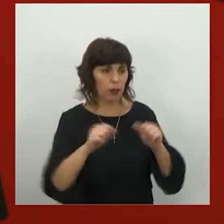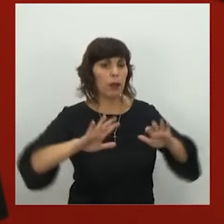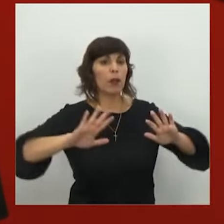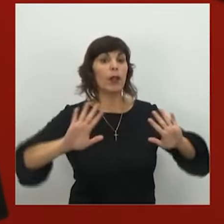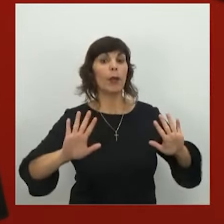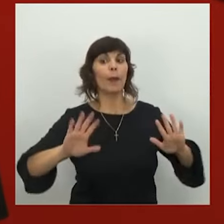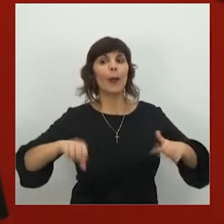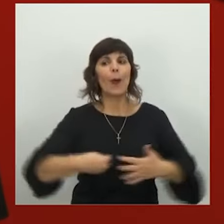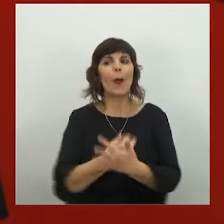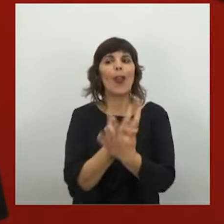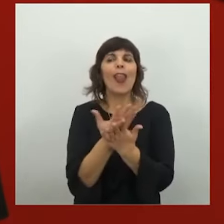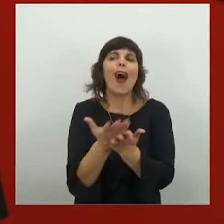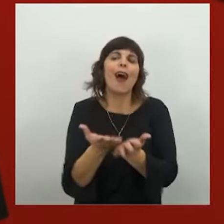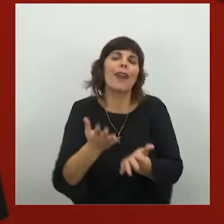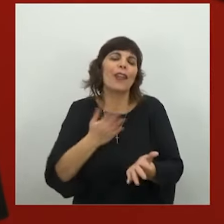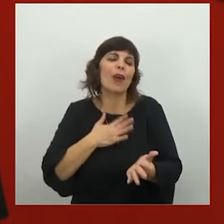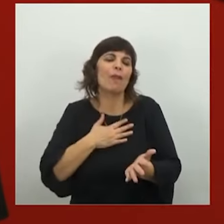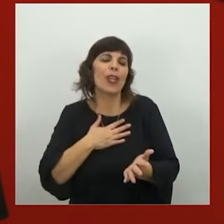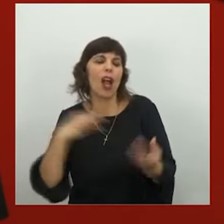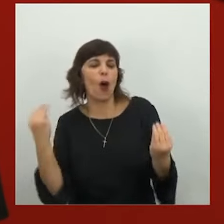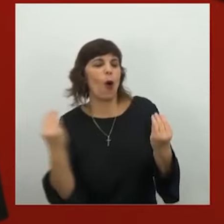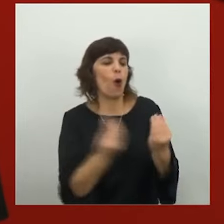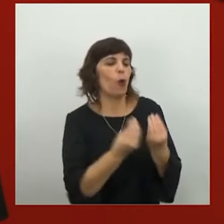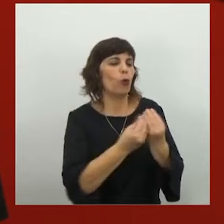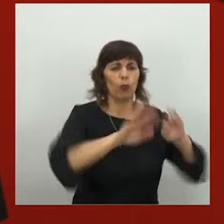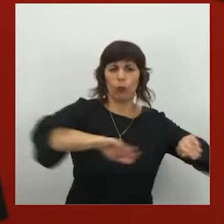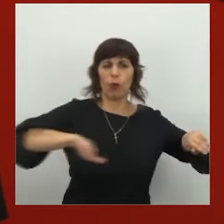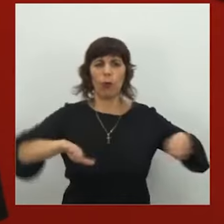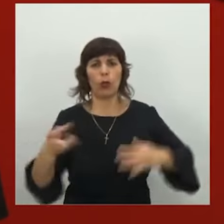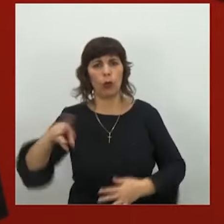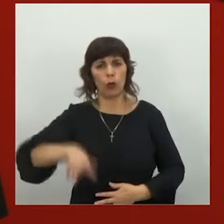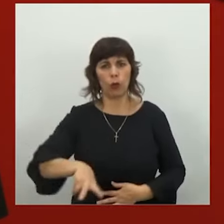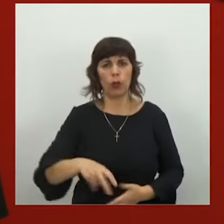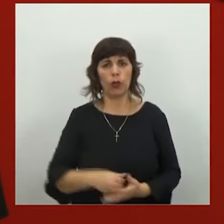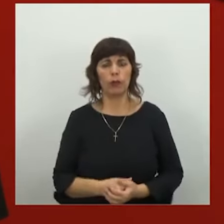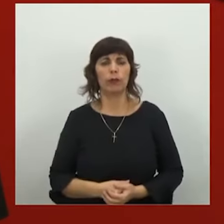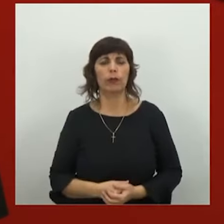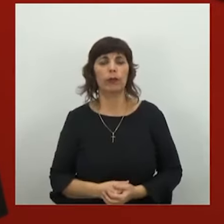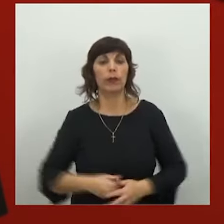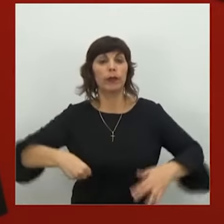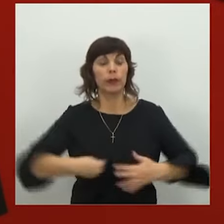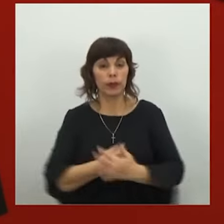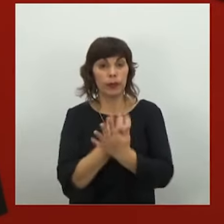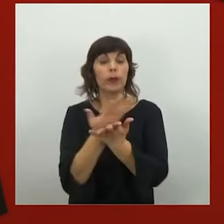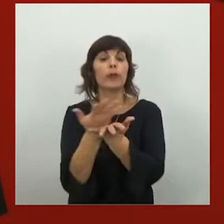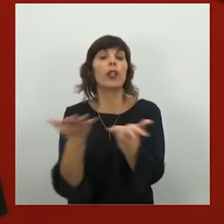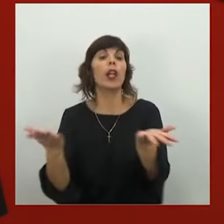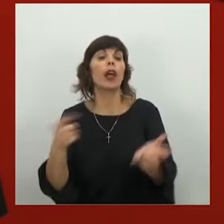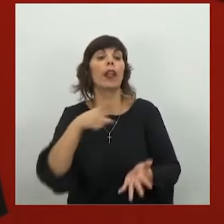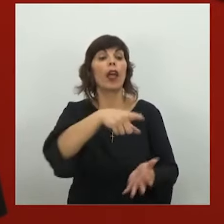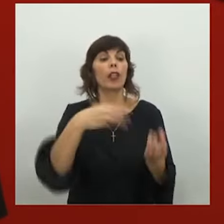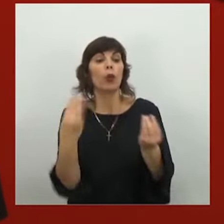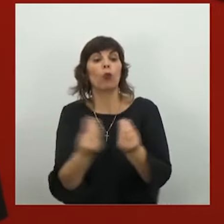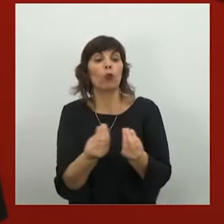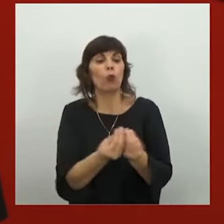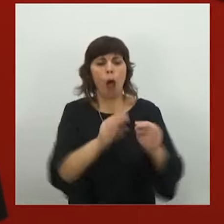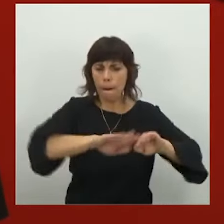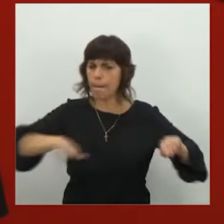pero mi gracia nunca se apartará de ti. La gracia nunca se apartará de